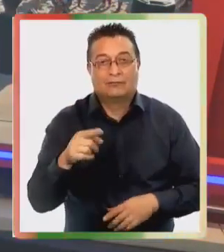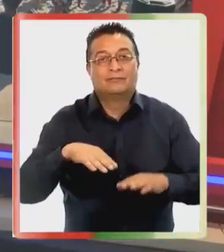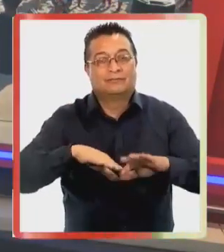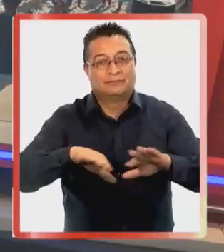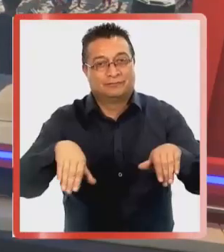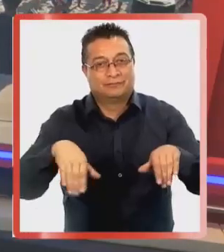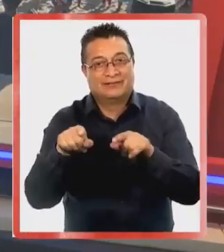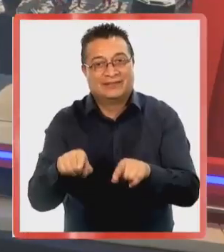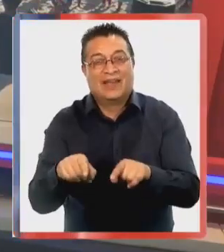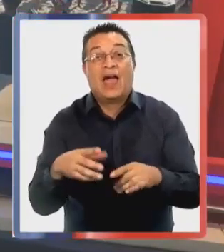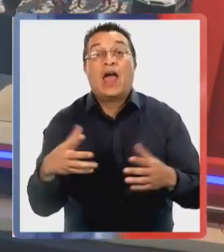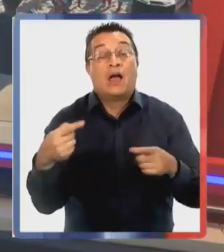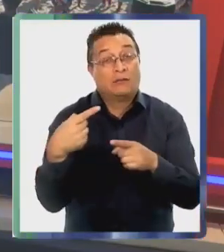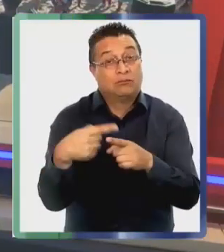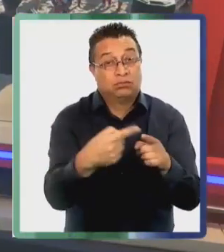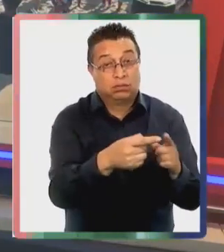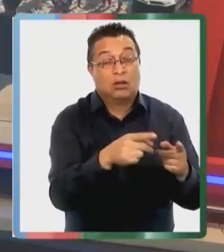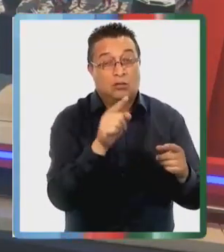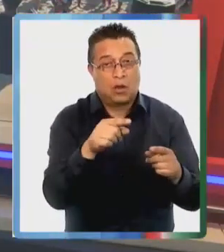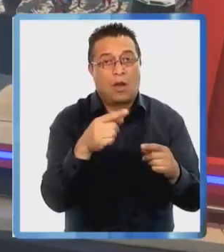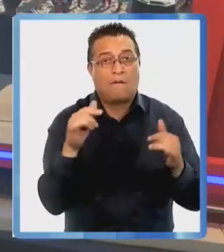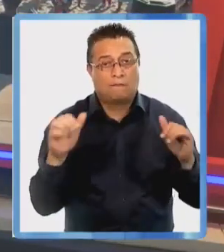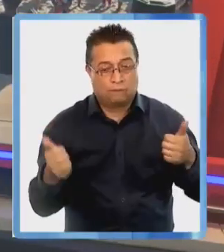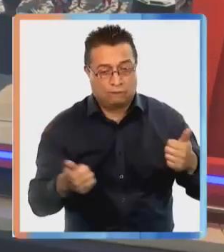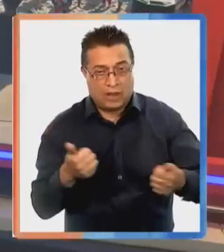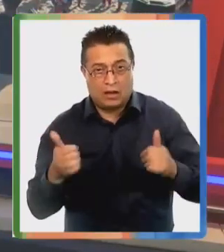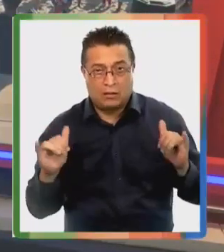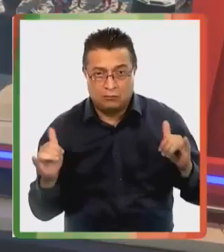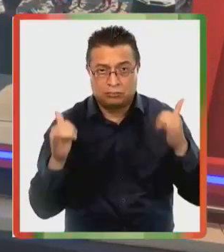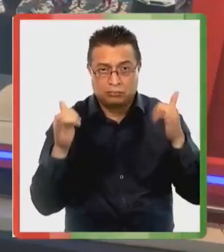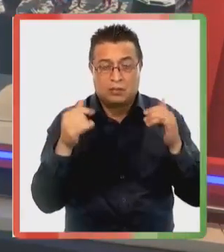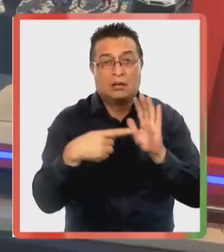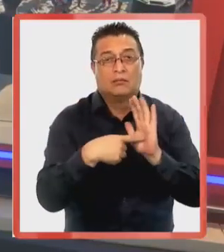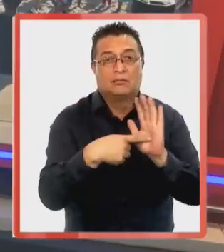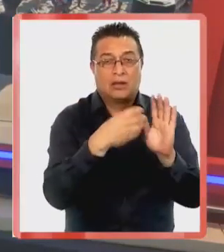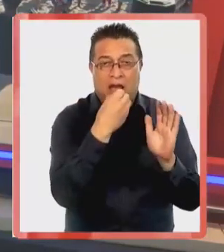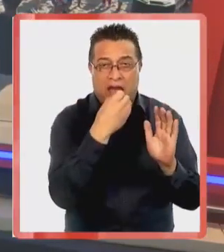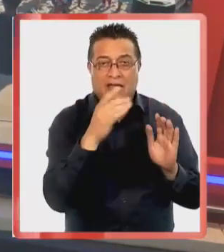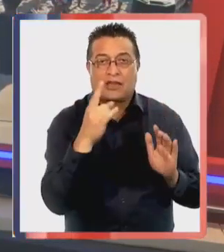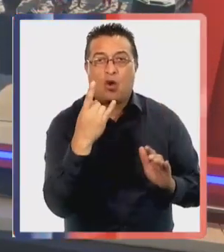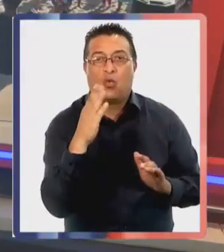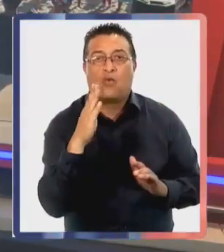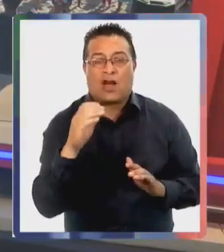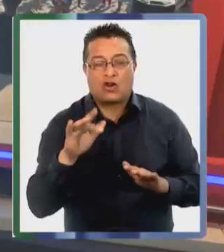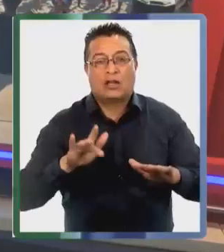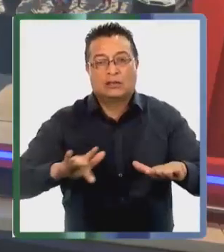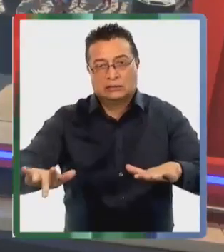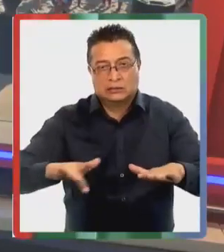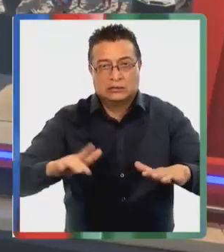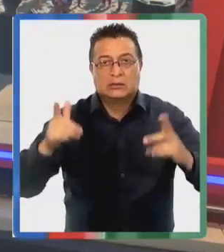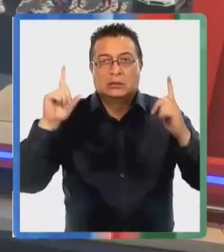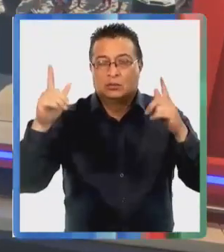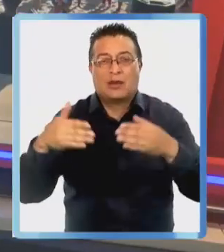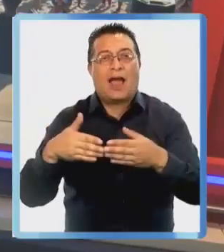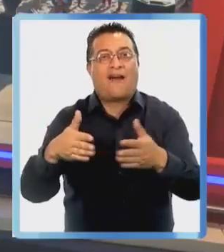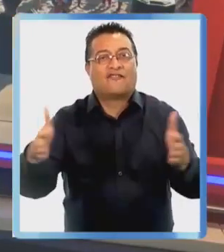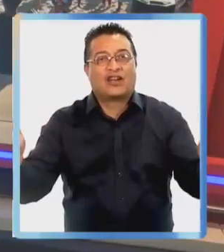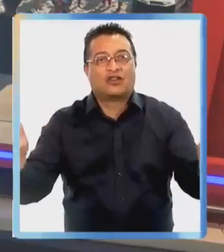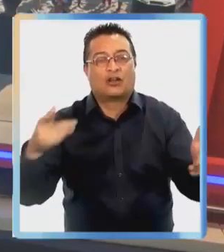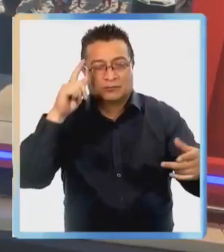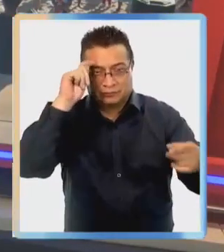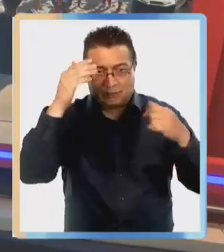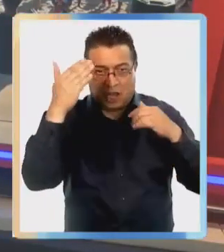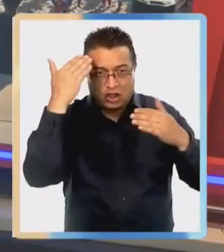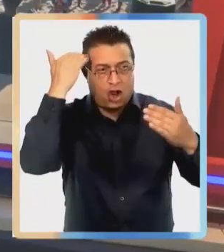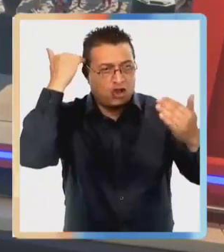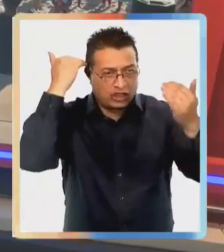baile entretenido, presentación de artistas urbanos y DJs al aire libre, con el objetivo de crear conciencia a favor de la diversidad y